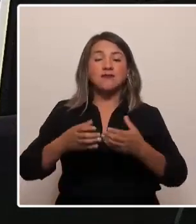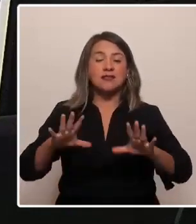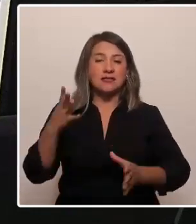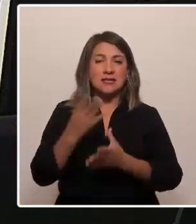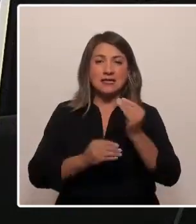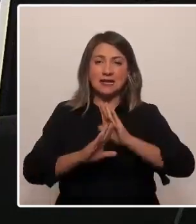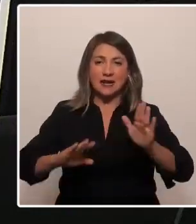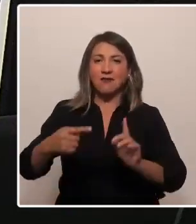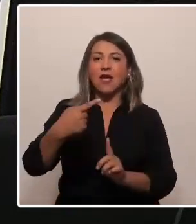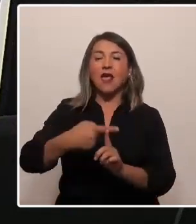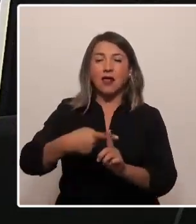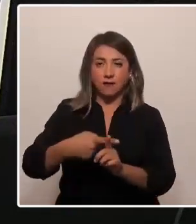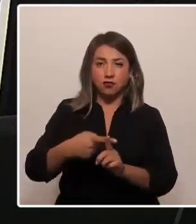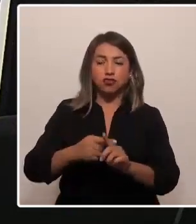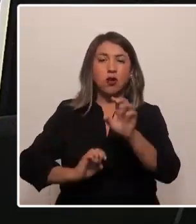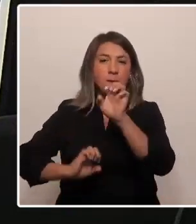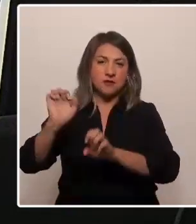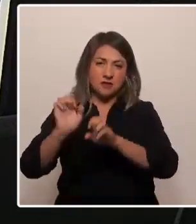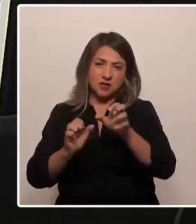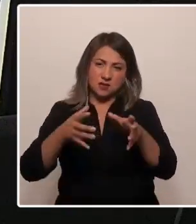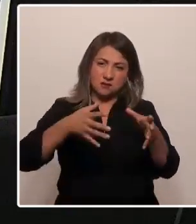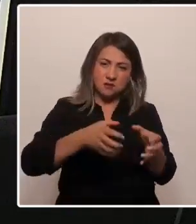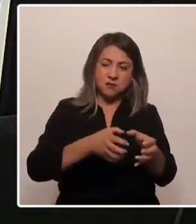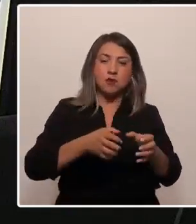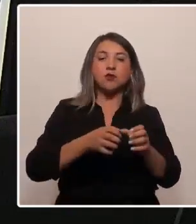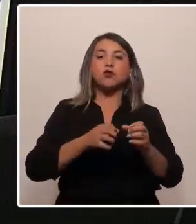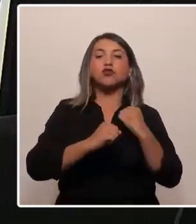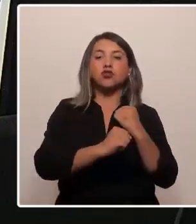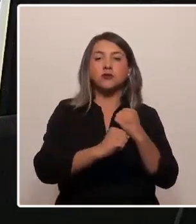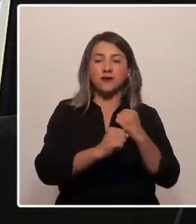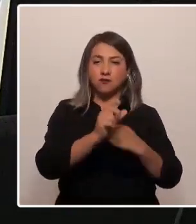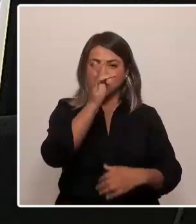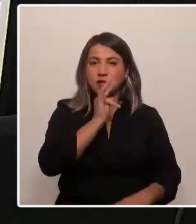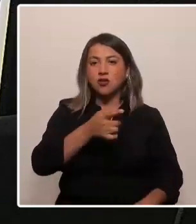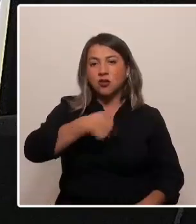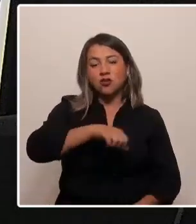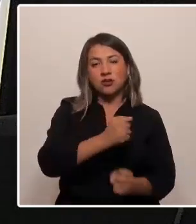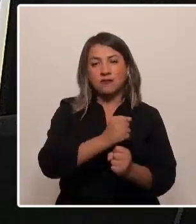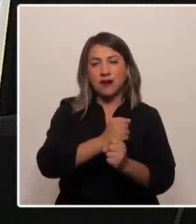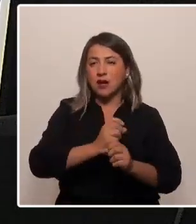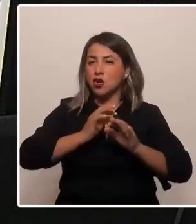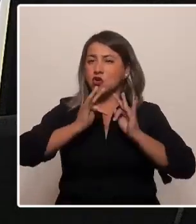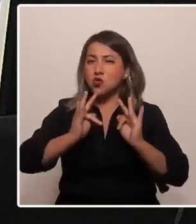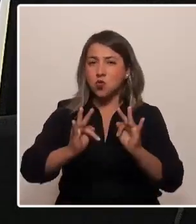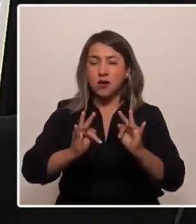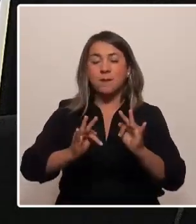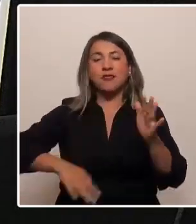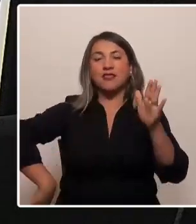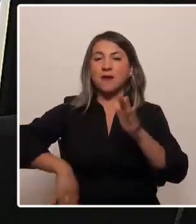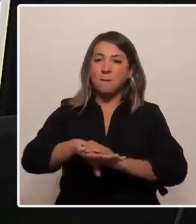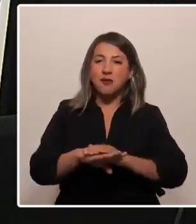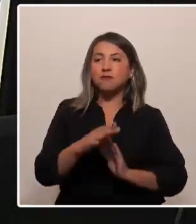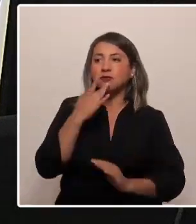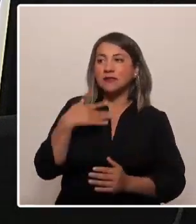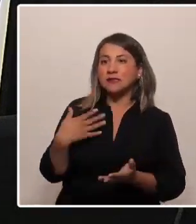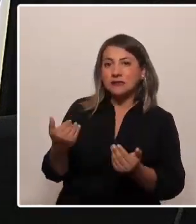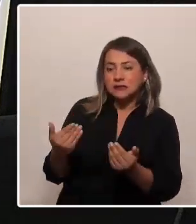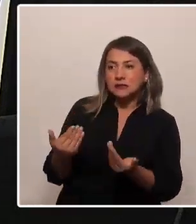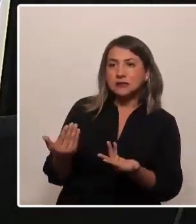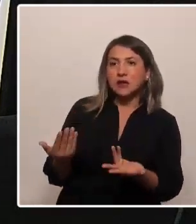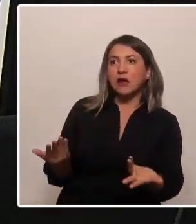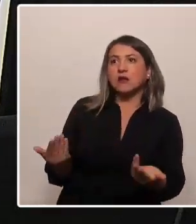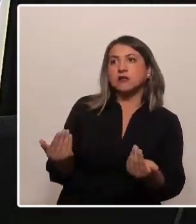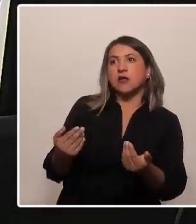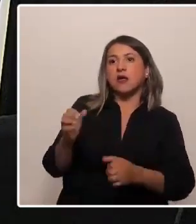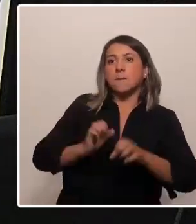abuso del empresariado en contra de los trabajadores, para que ya nunca más te despidan por las necesidades de la empresa